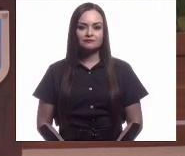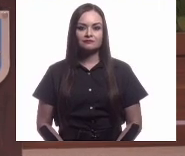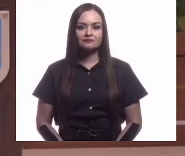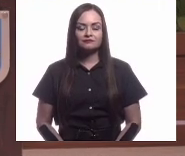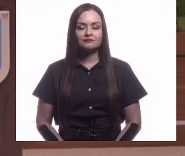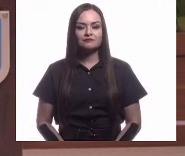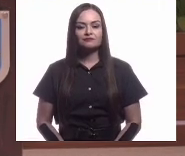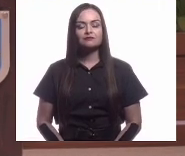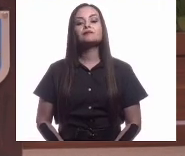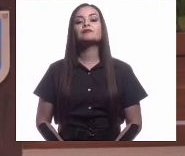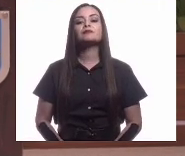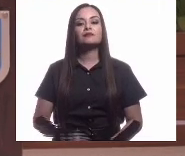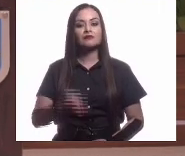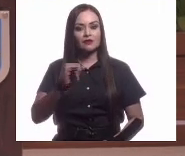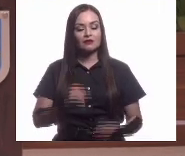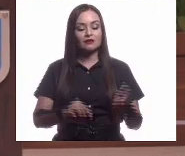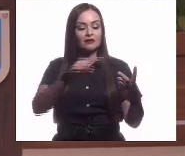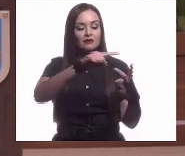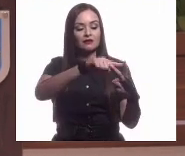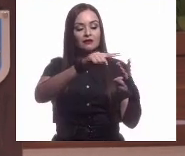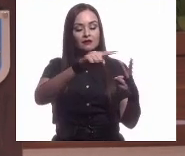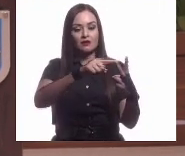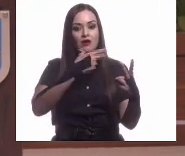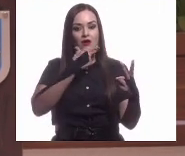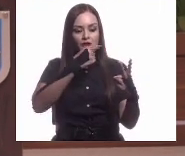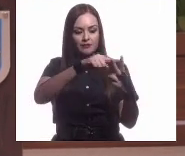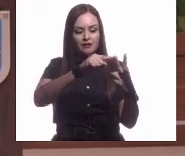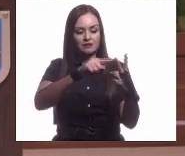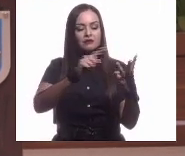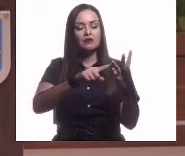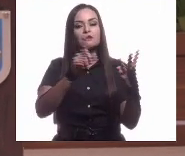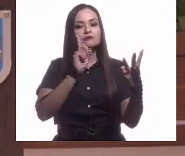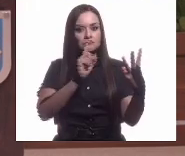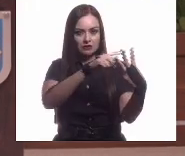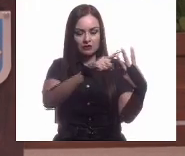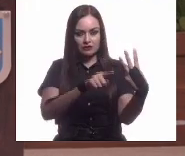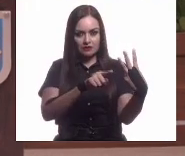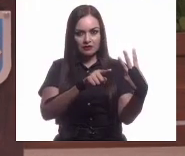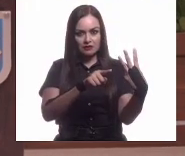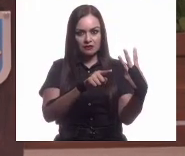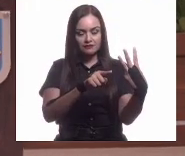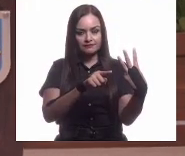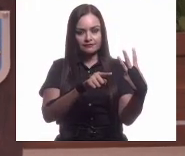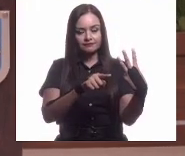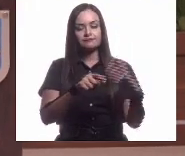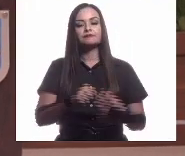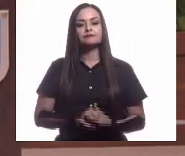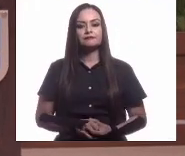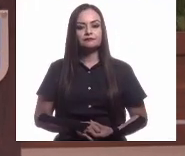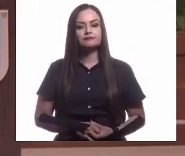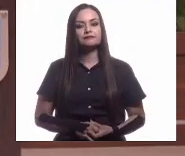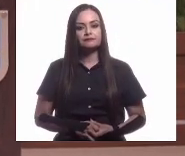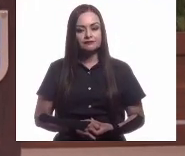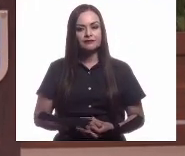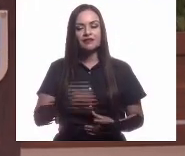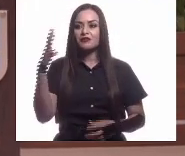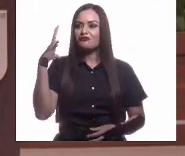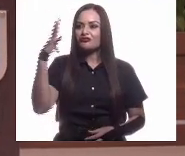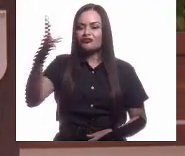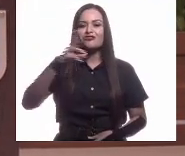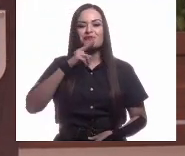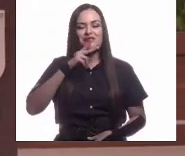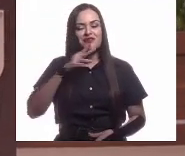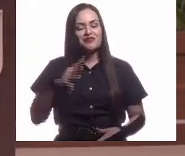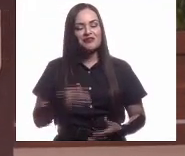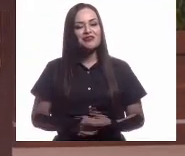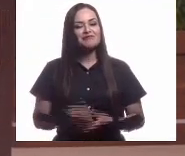Pero Carlos, don Francisco y Rosa Guadalupe, sin duda alguna, amigas y amigos, viven ya un mejor futuro. Por